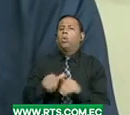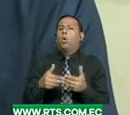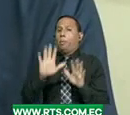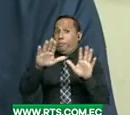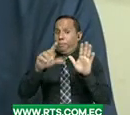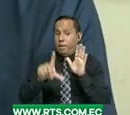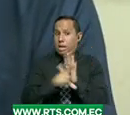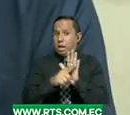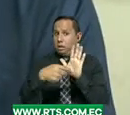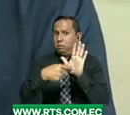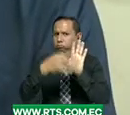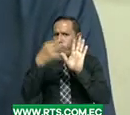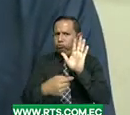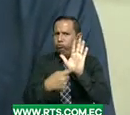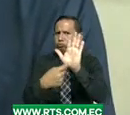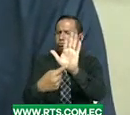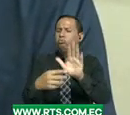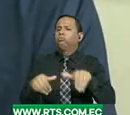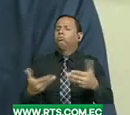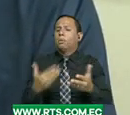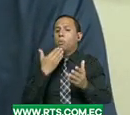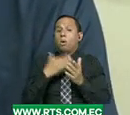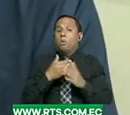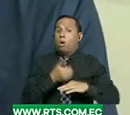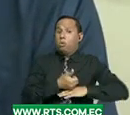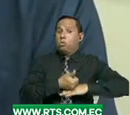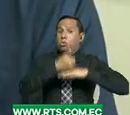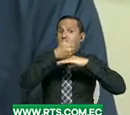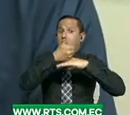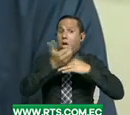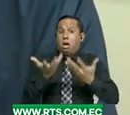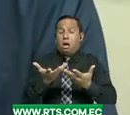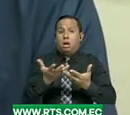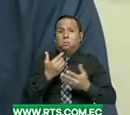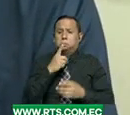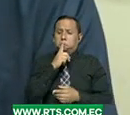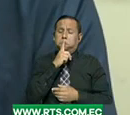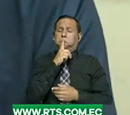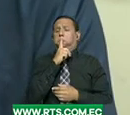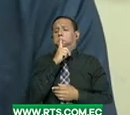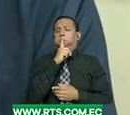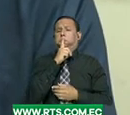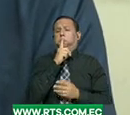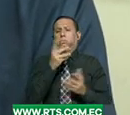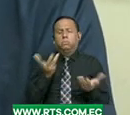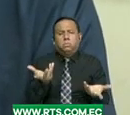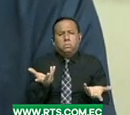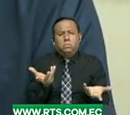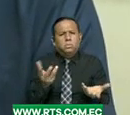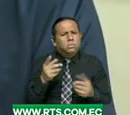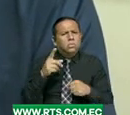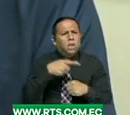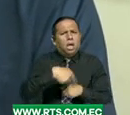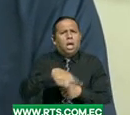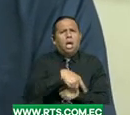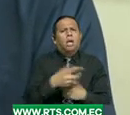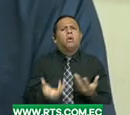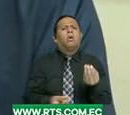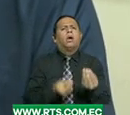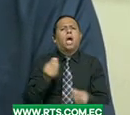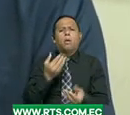no ejecute una sentencia, como es la provisión de medicamentos que han ganado las acciones de protección a los